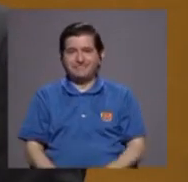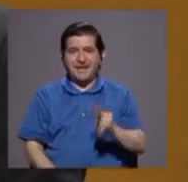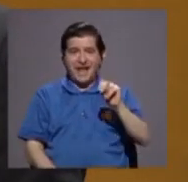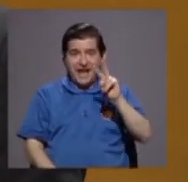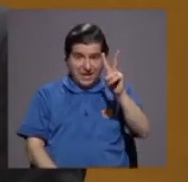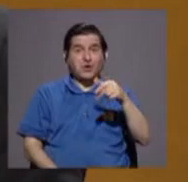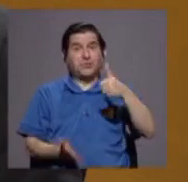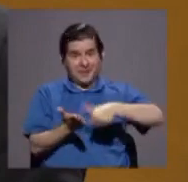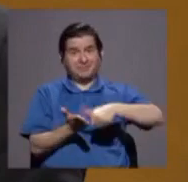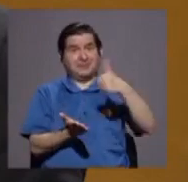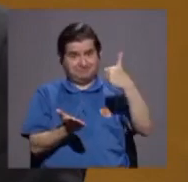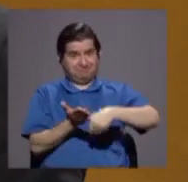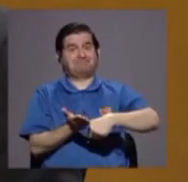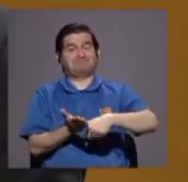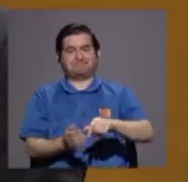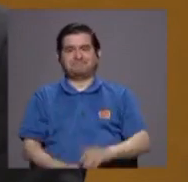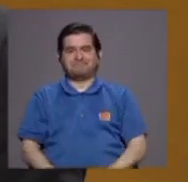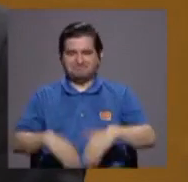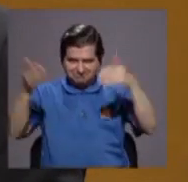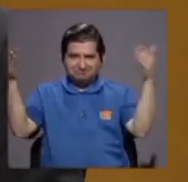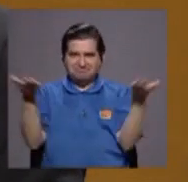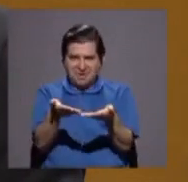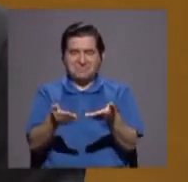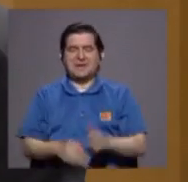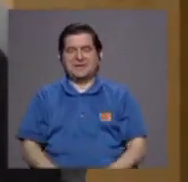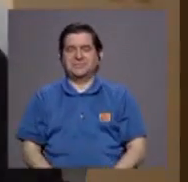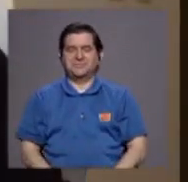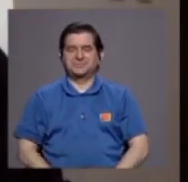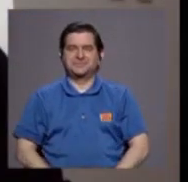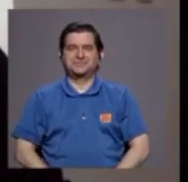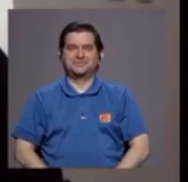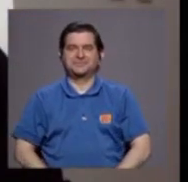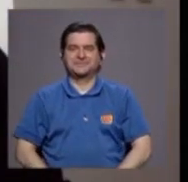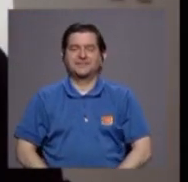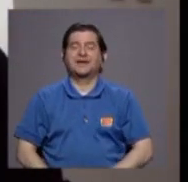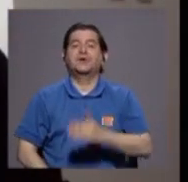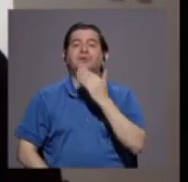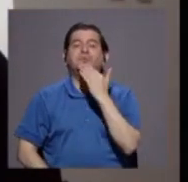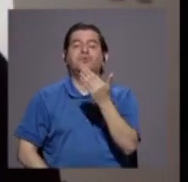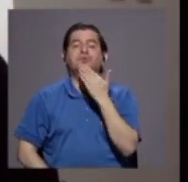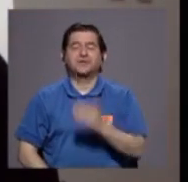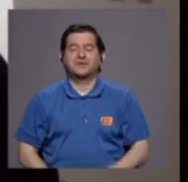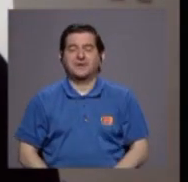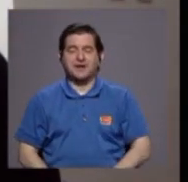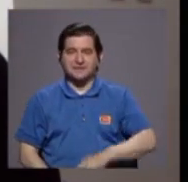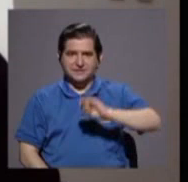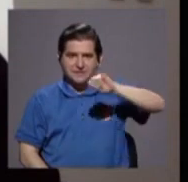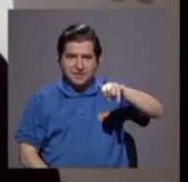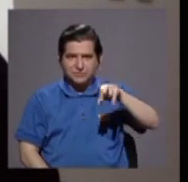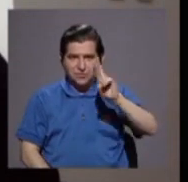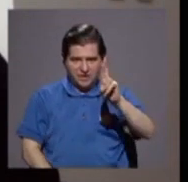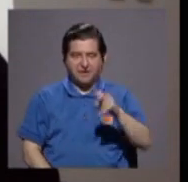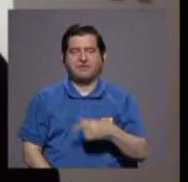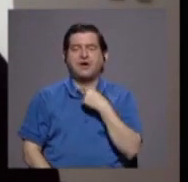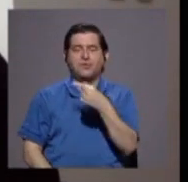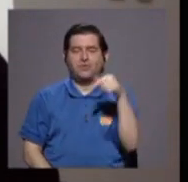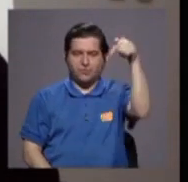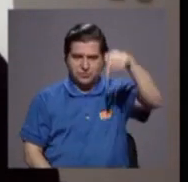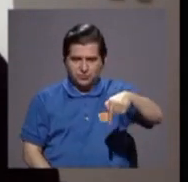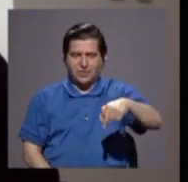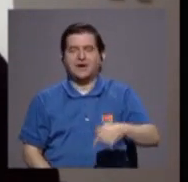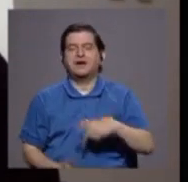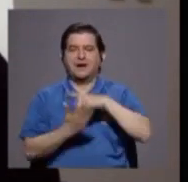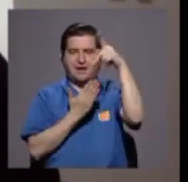noviembre son las elecciones. Bienvenido, don Eduardo. Muchas gracias, don Juan Rafael. Como siempre, es un gusto estar aquí en